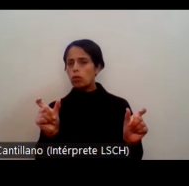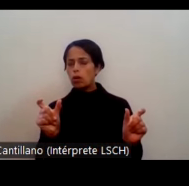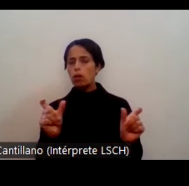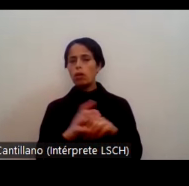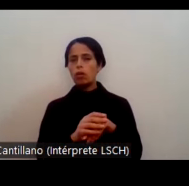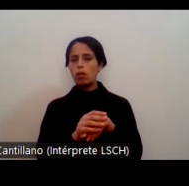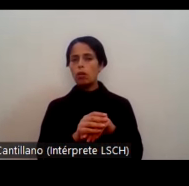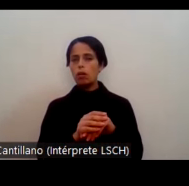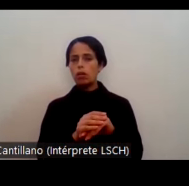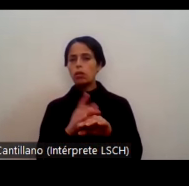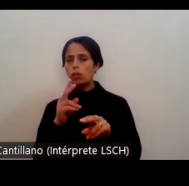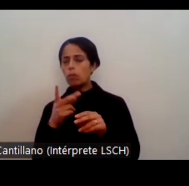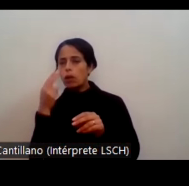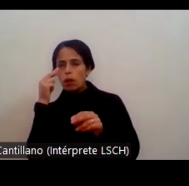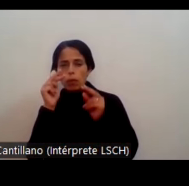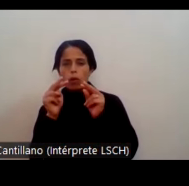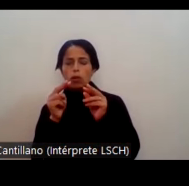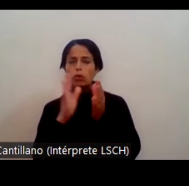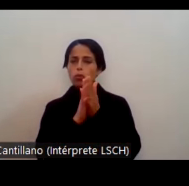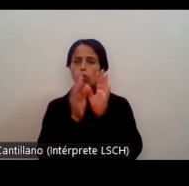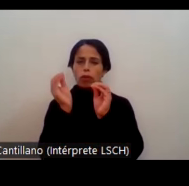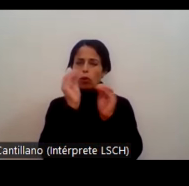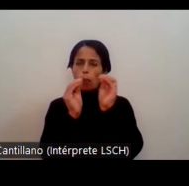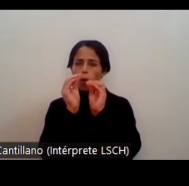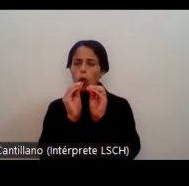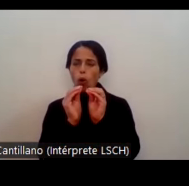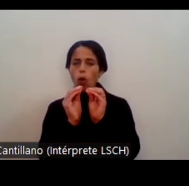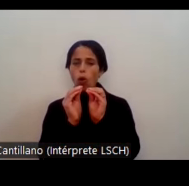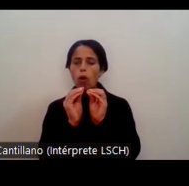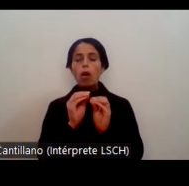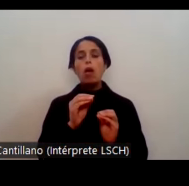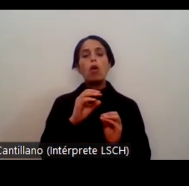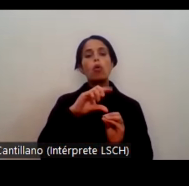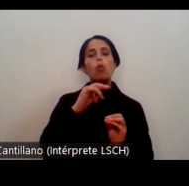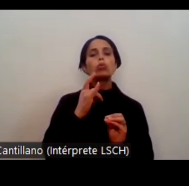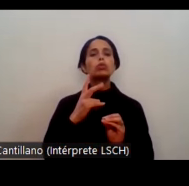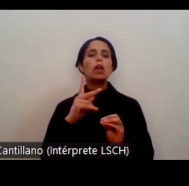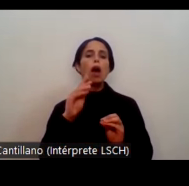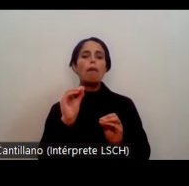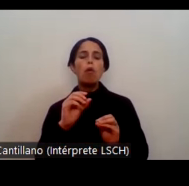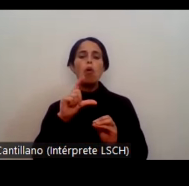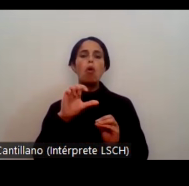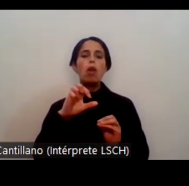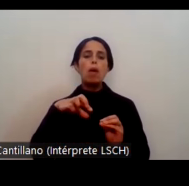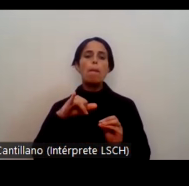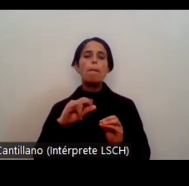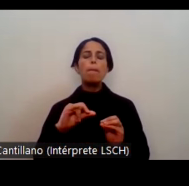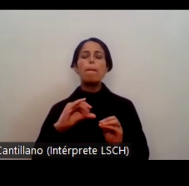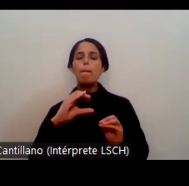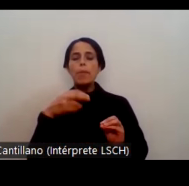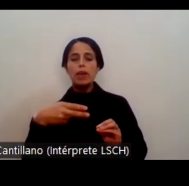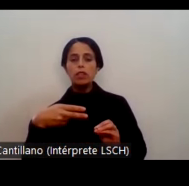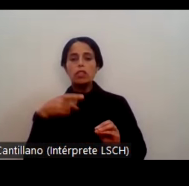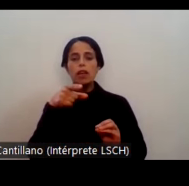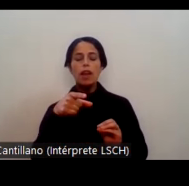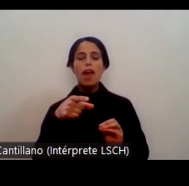en detalle, registrados por Gustavo Lepage, que fue el arqueólogo autodidacta que en la